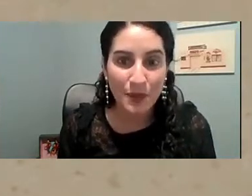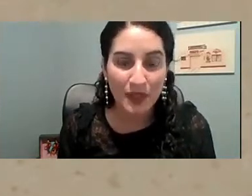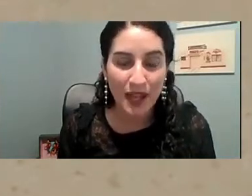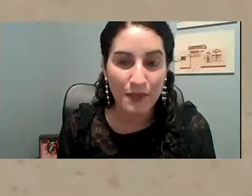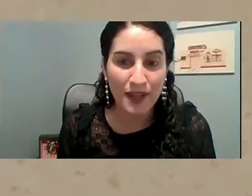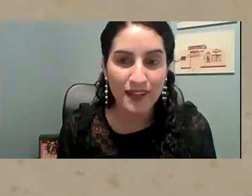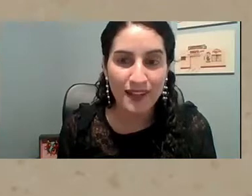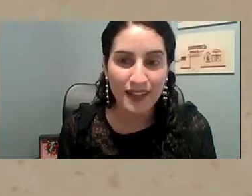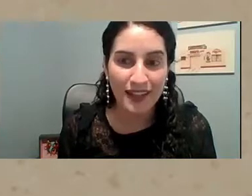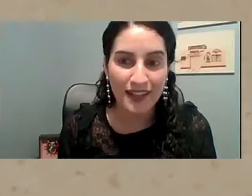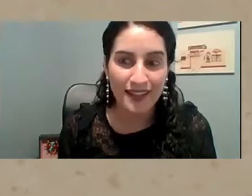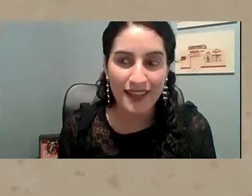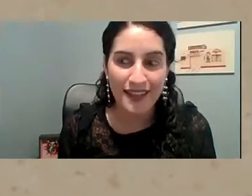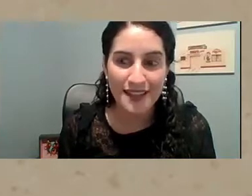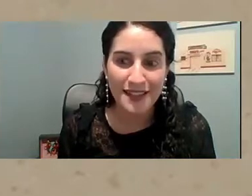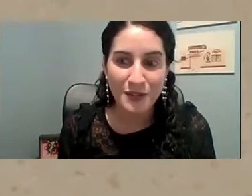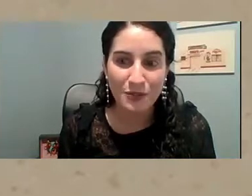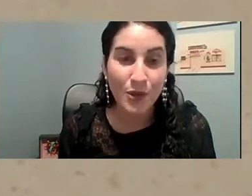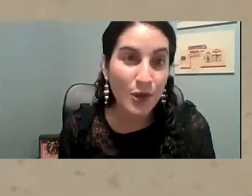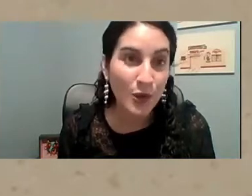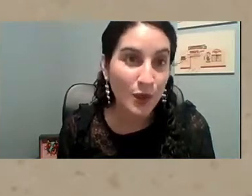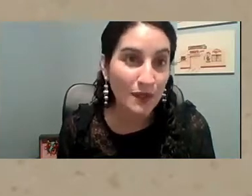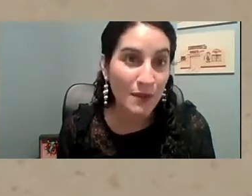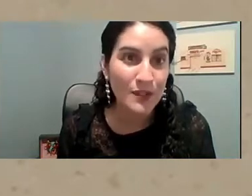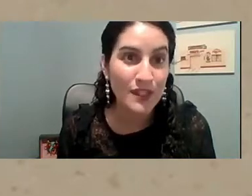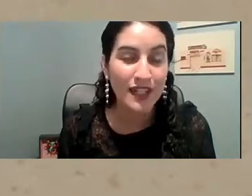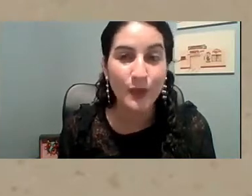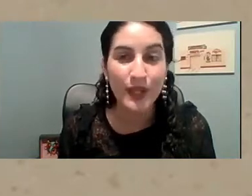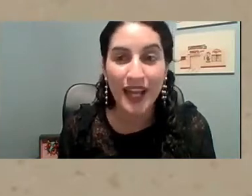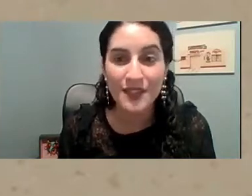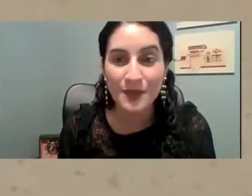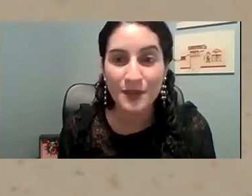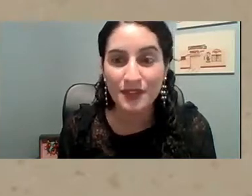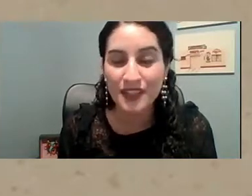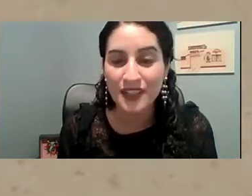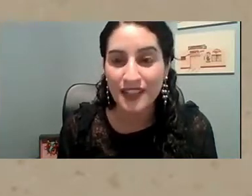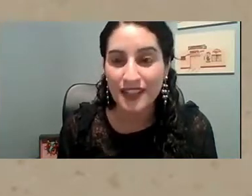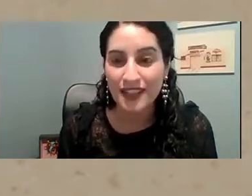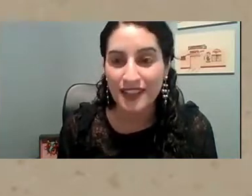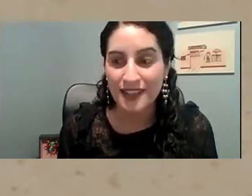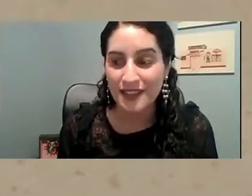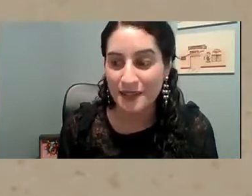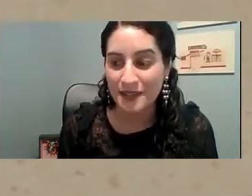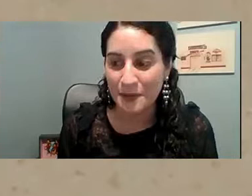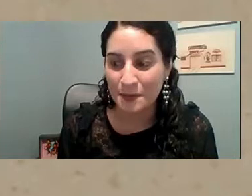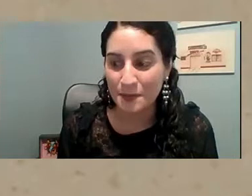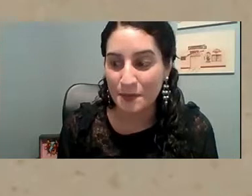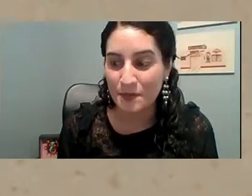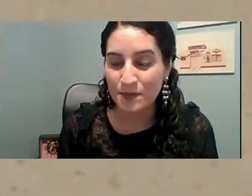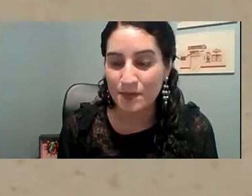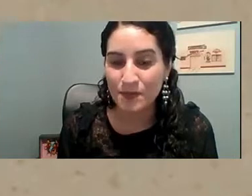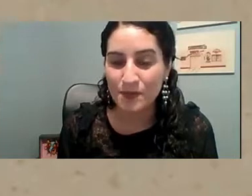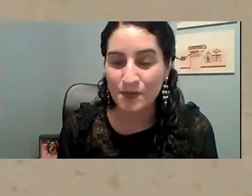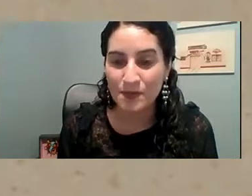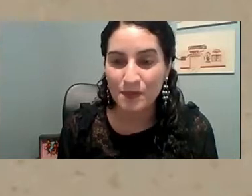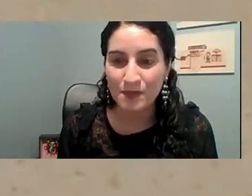este programa que es un poco con lo que vamos cerrando el año. Eh,